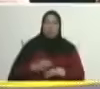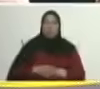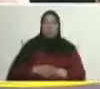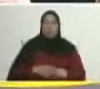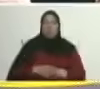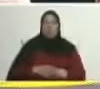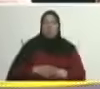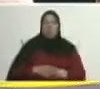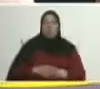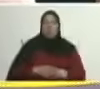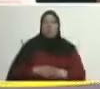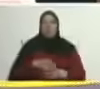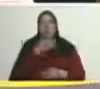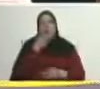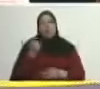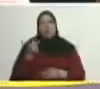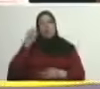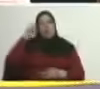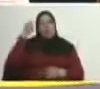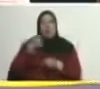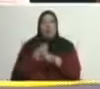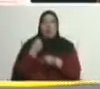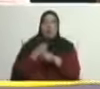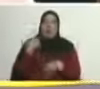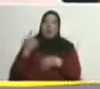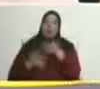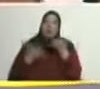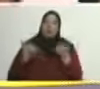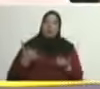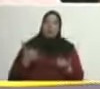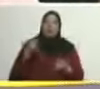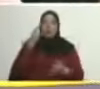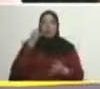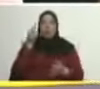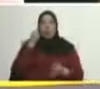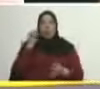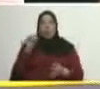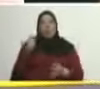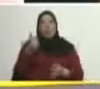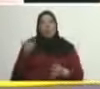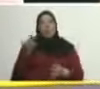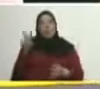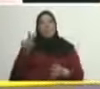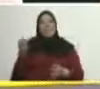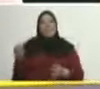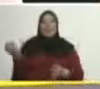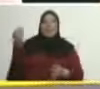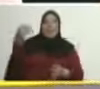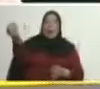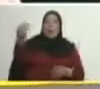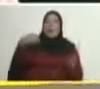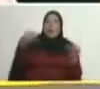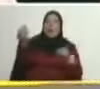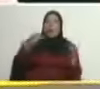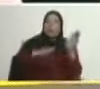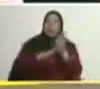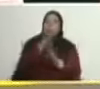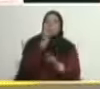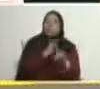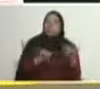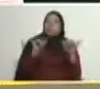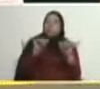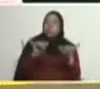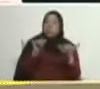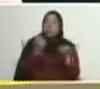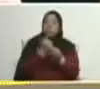solo para que nos los vuelvan a vender por un precio 10 o 20 veces mayor, lo mismo que